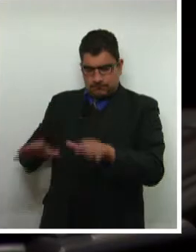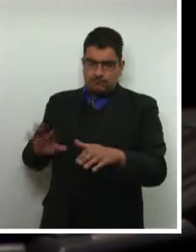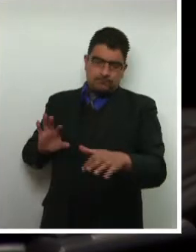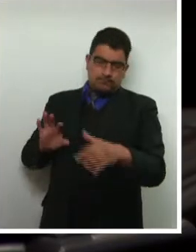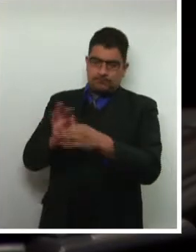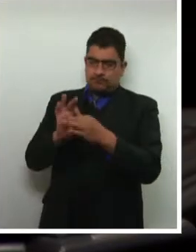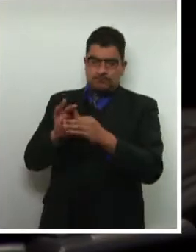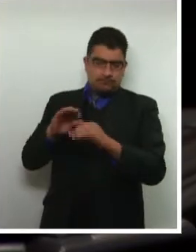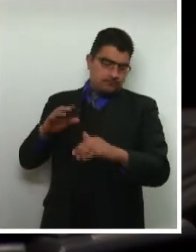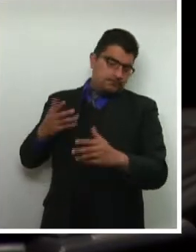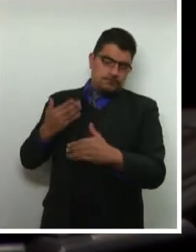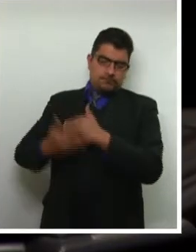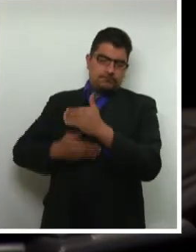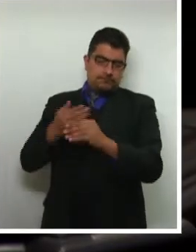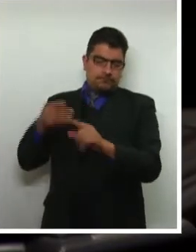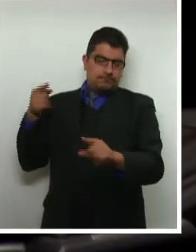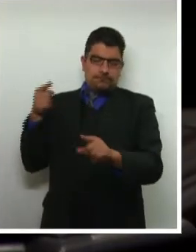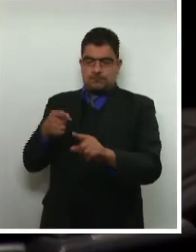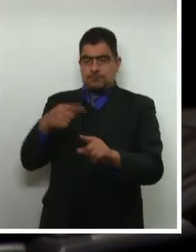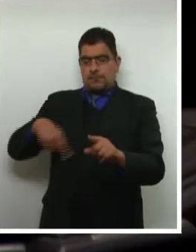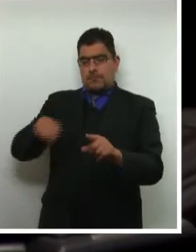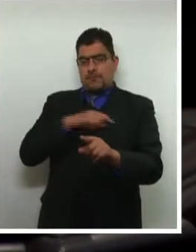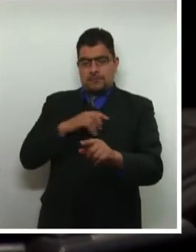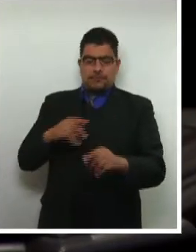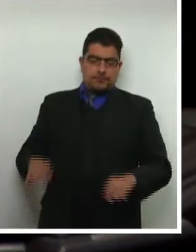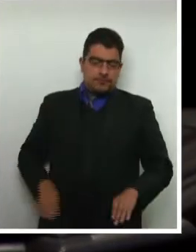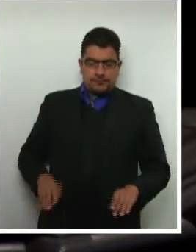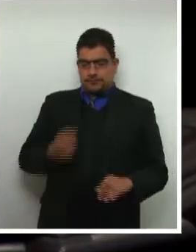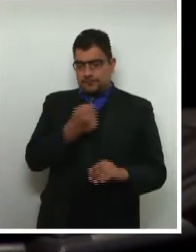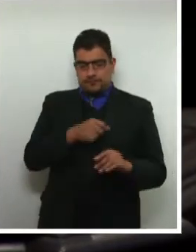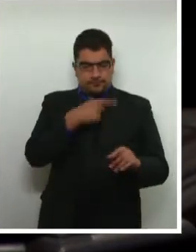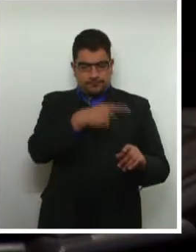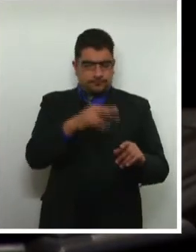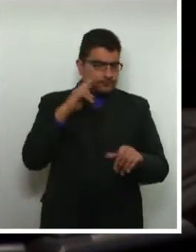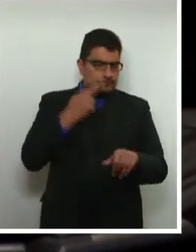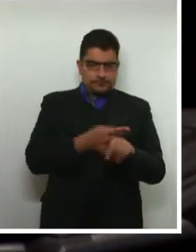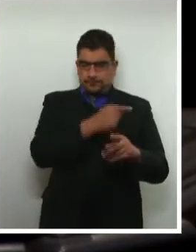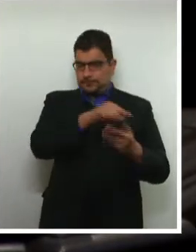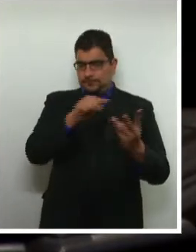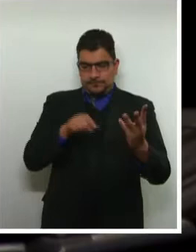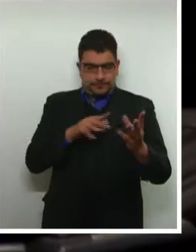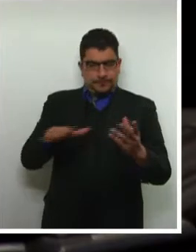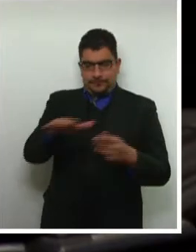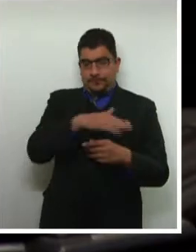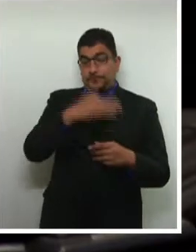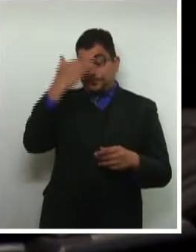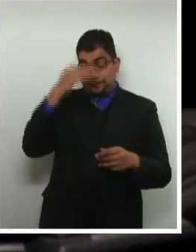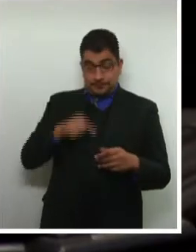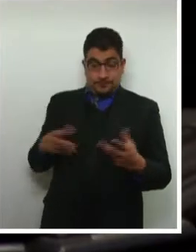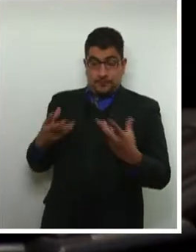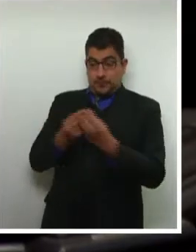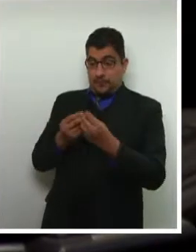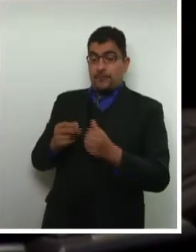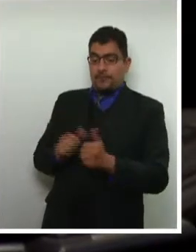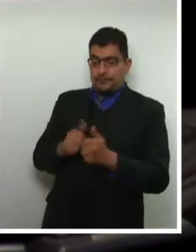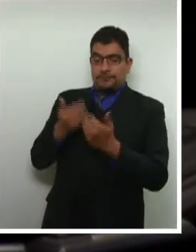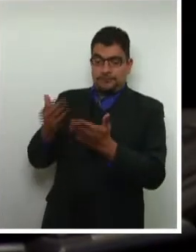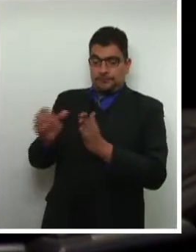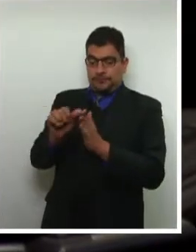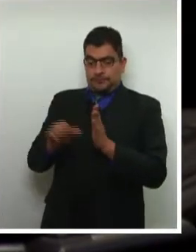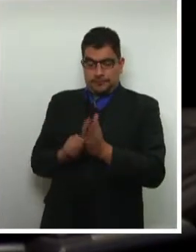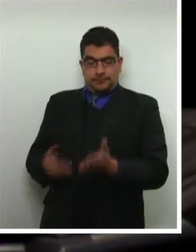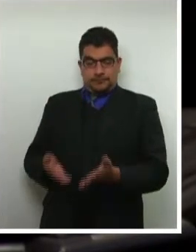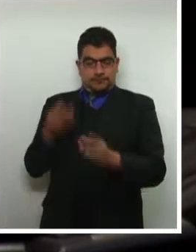posibles y en la medida de sus capacidades. Esa es la misión a que responde el presente